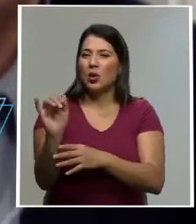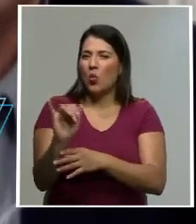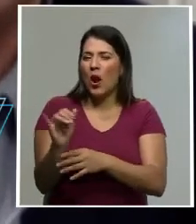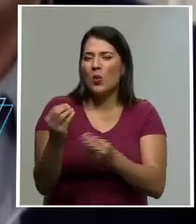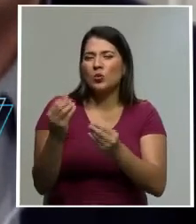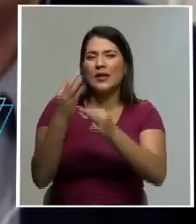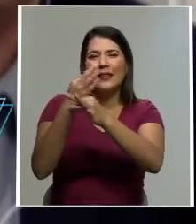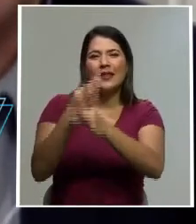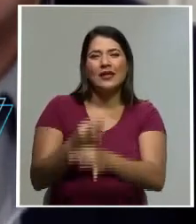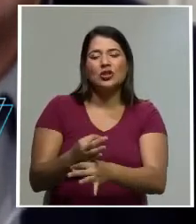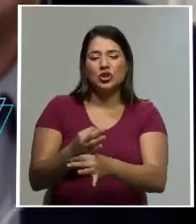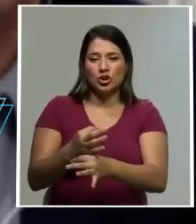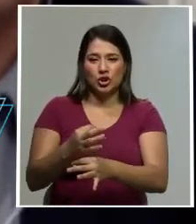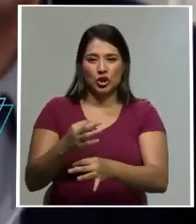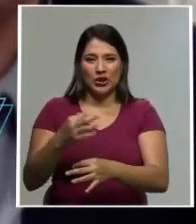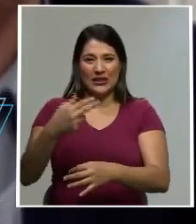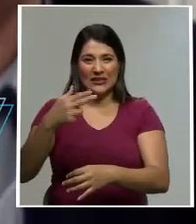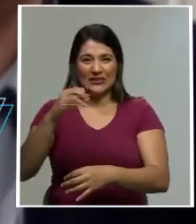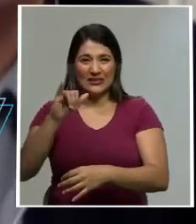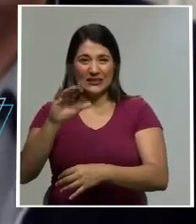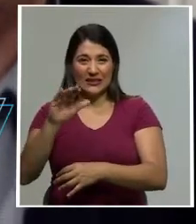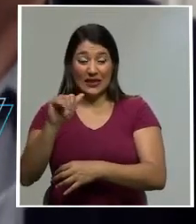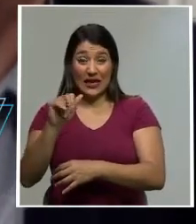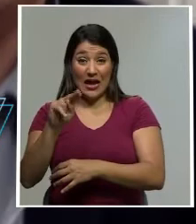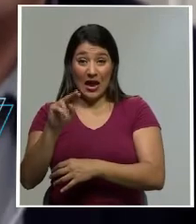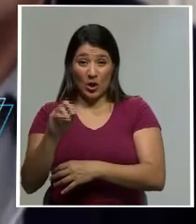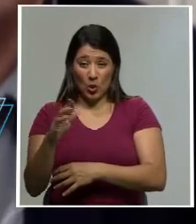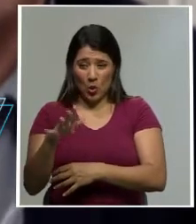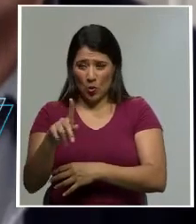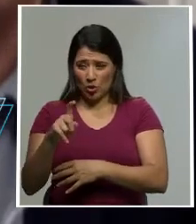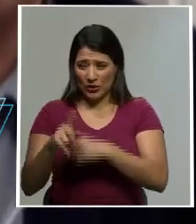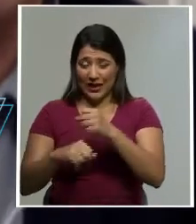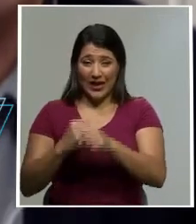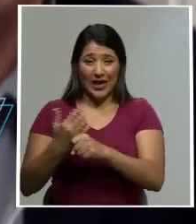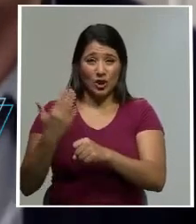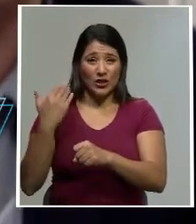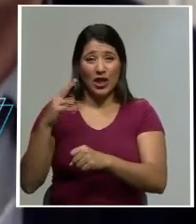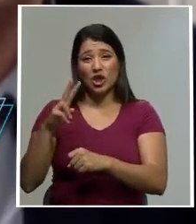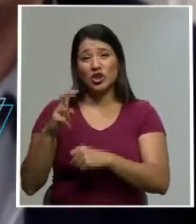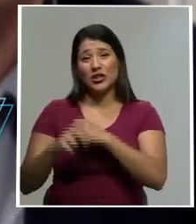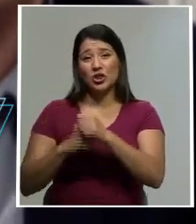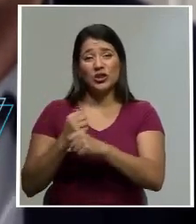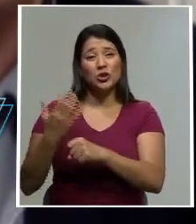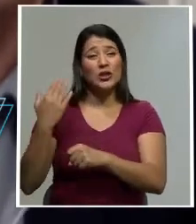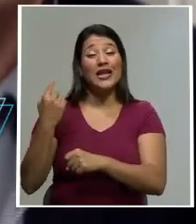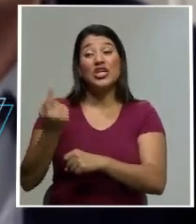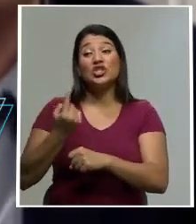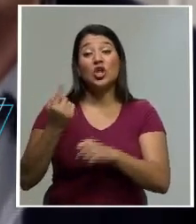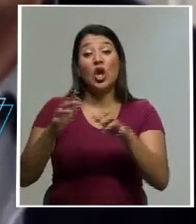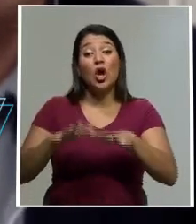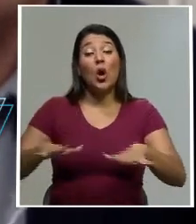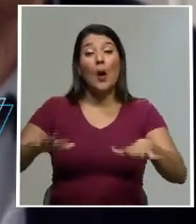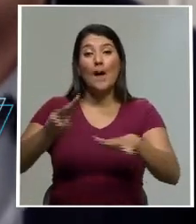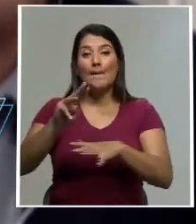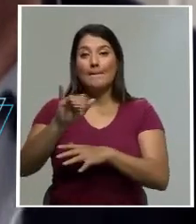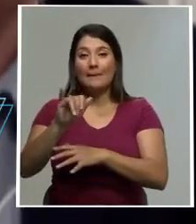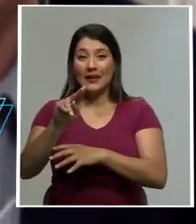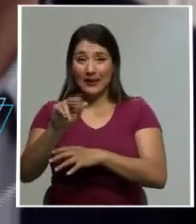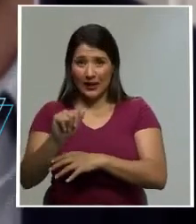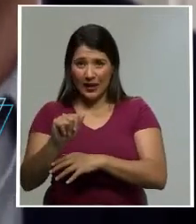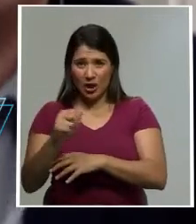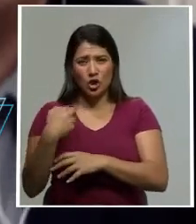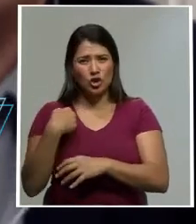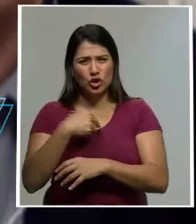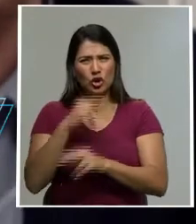o sea, acá, digamos, hace 100 años, 200 años eran minas, o sea, cuando ve uno una película del viejo este, realmente